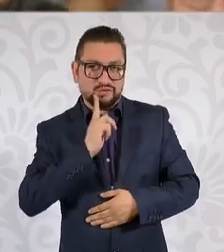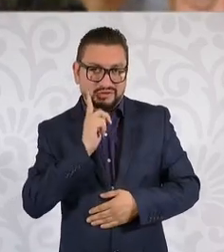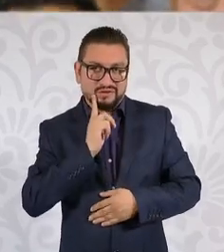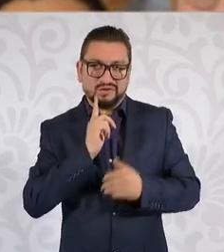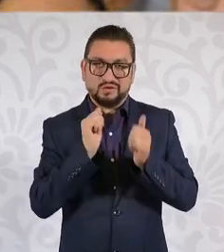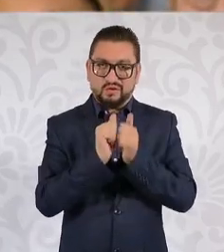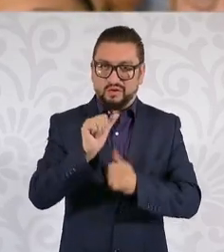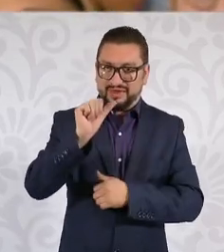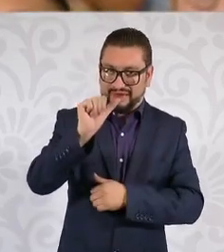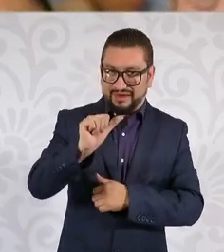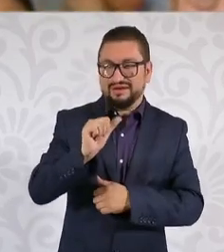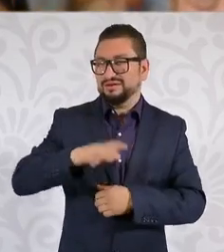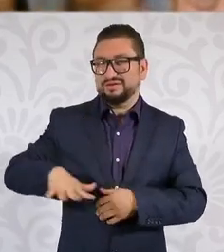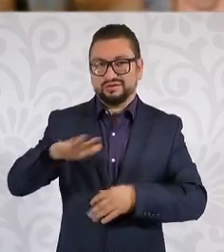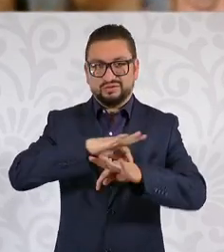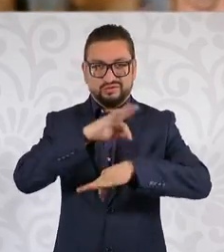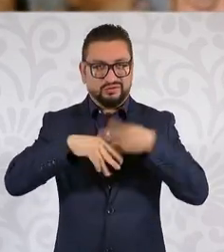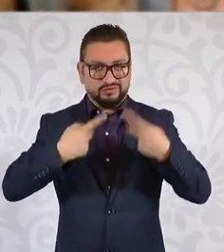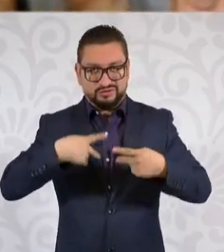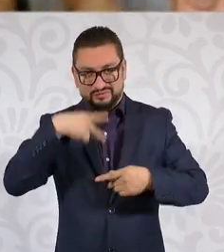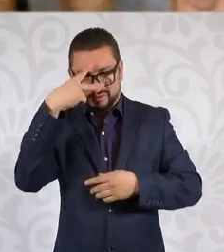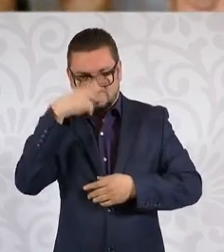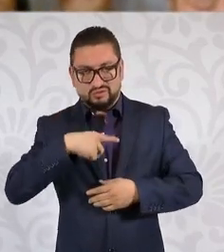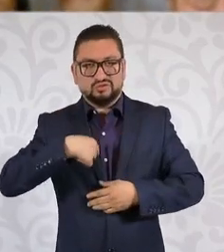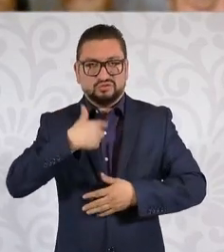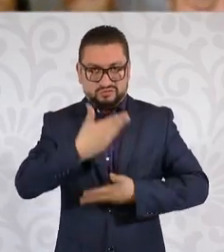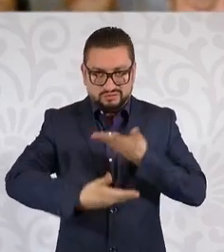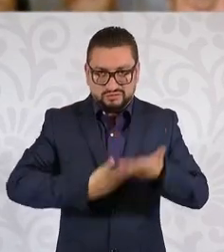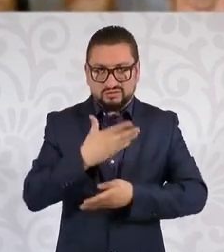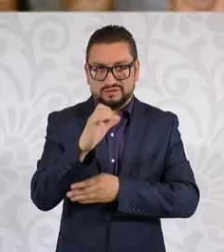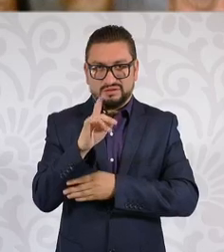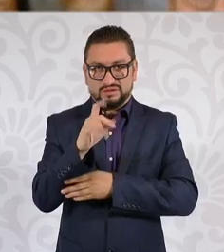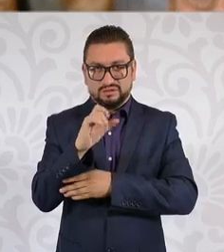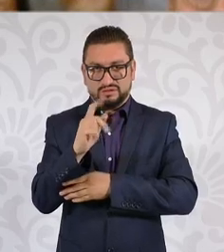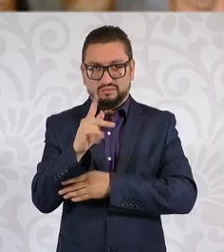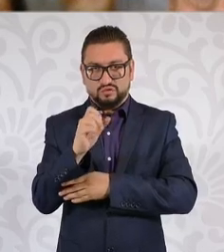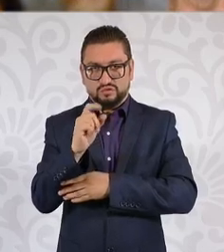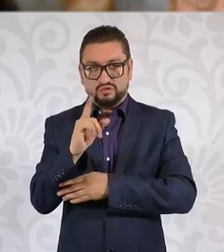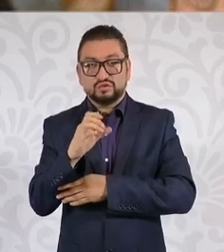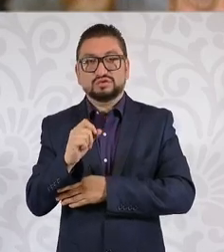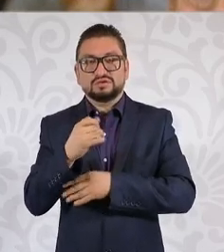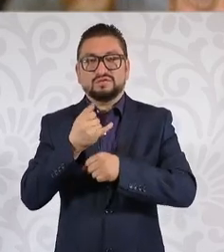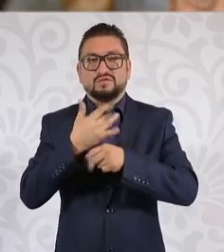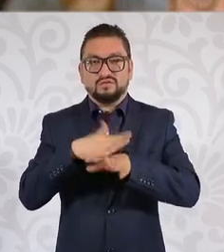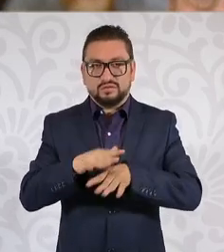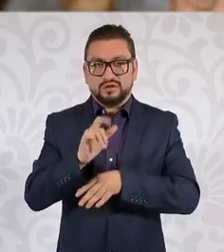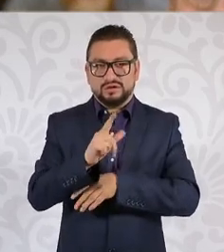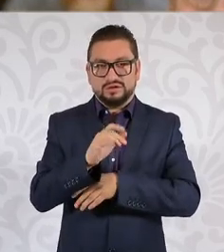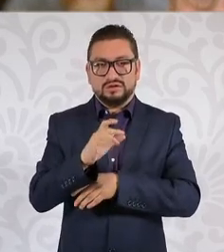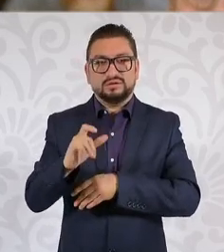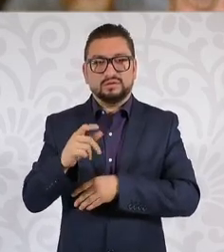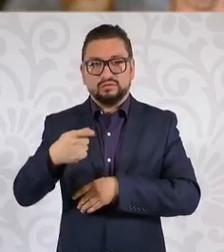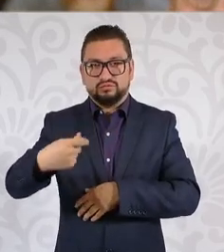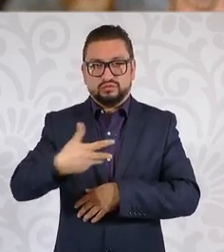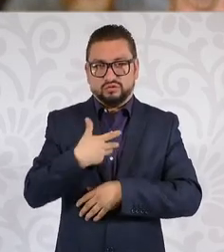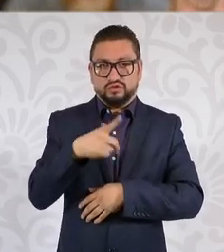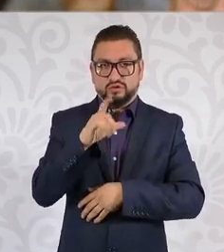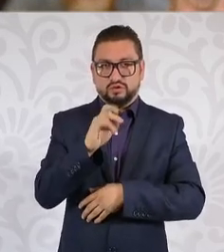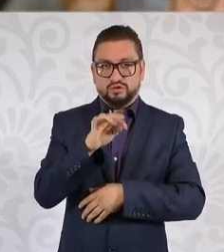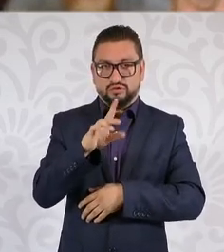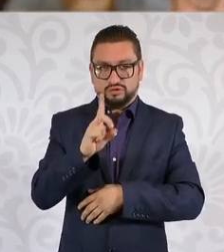las mexicanas y todos los mexicanos, soy su servidor Carlos Pozos de Informativo LM, me conocen como Lord